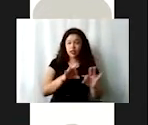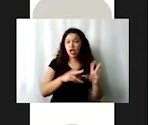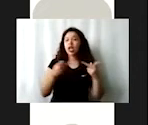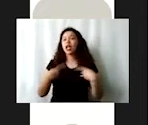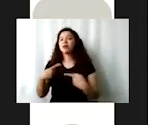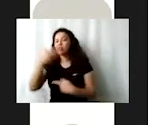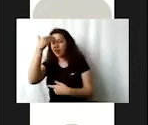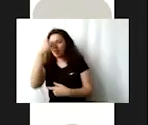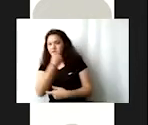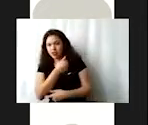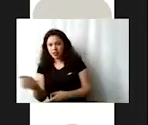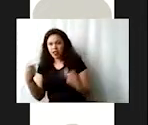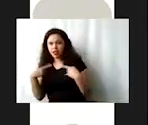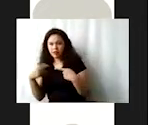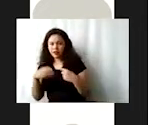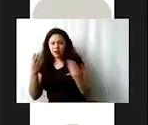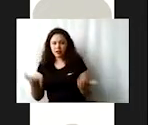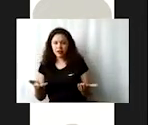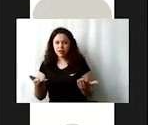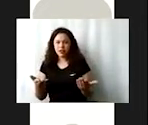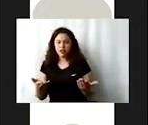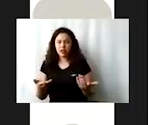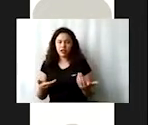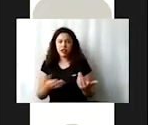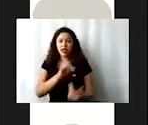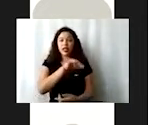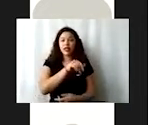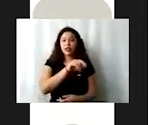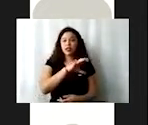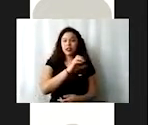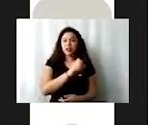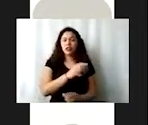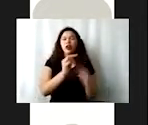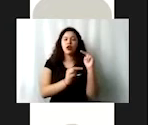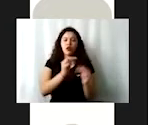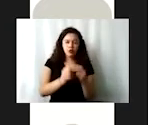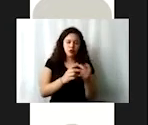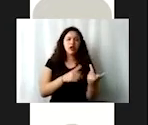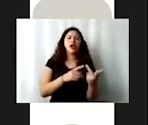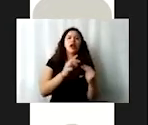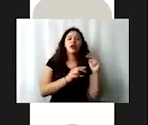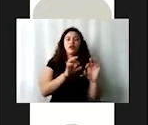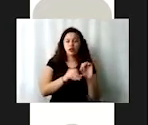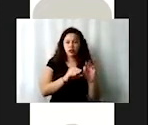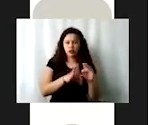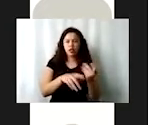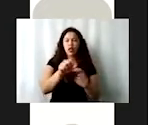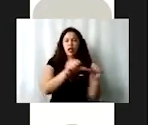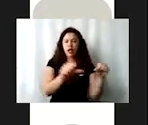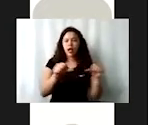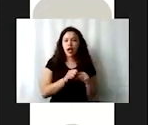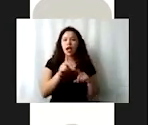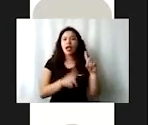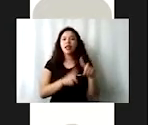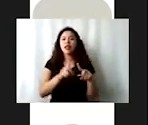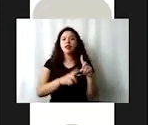puesto. ¿Cuáles serían los aspectos inherentes al puesto? Pues el nombre del puesto, el área del puesto, de quién depende. En este